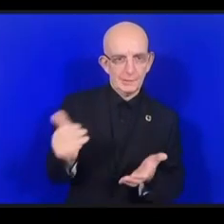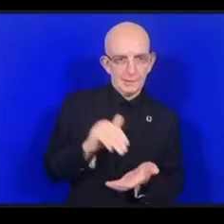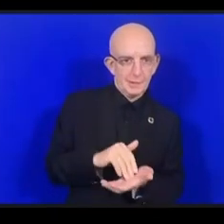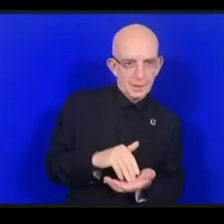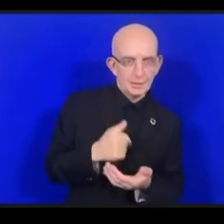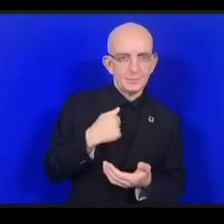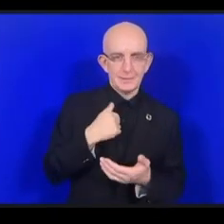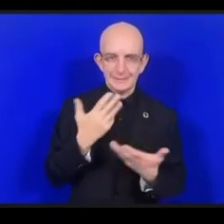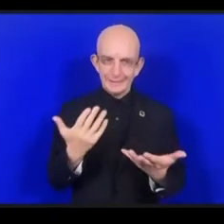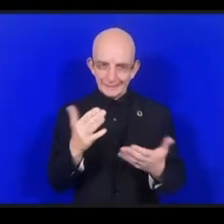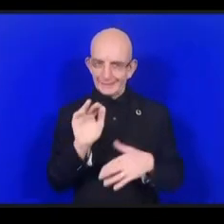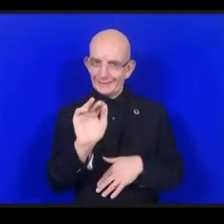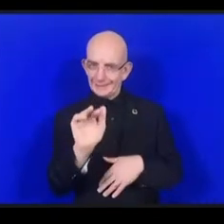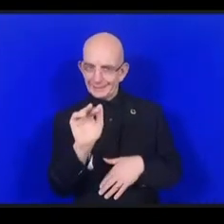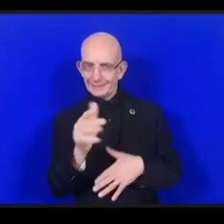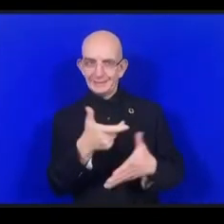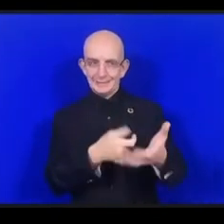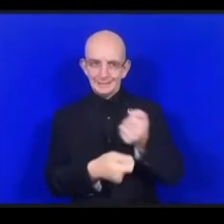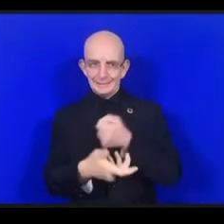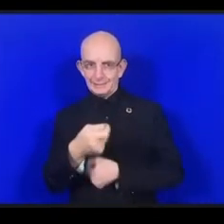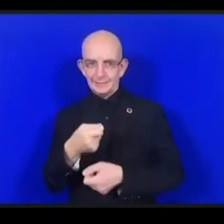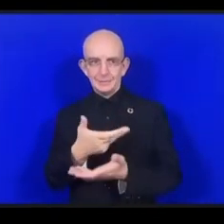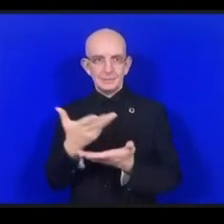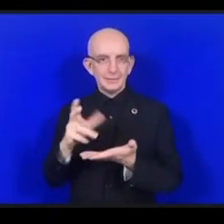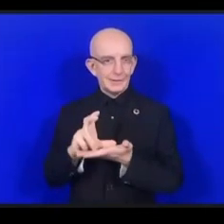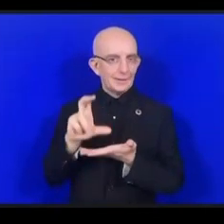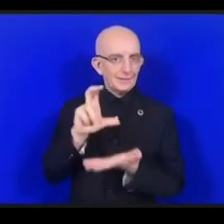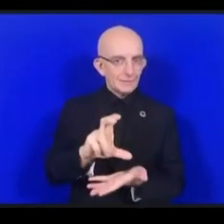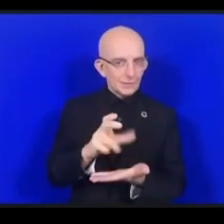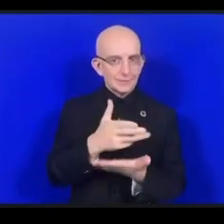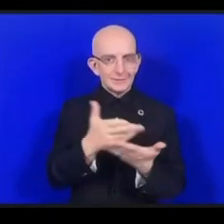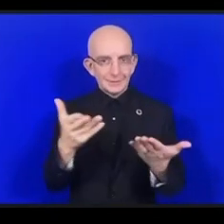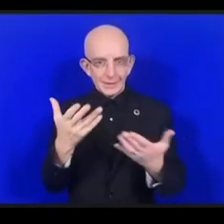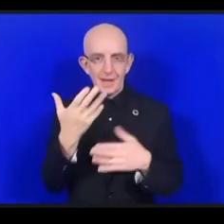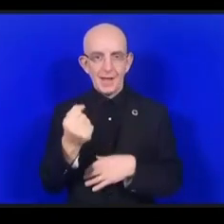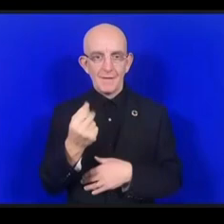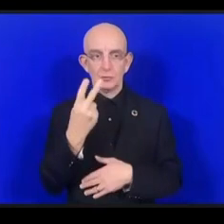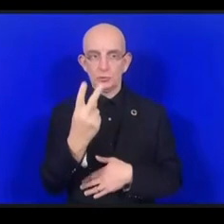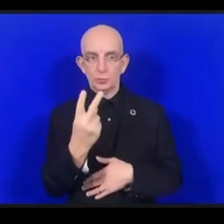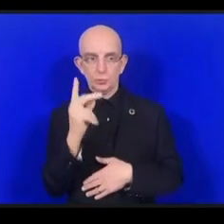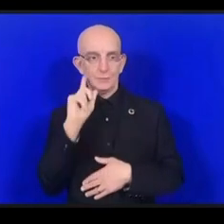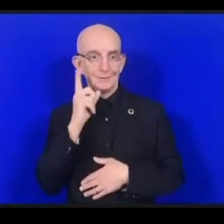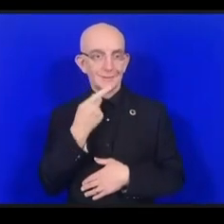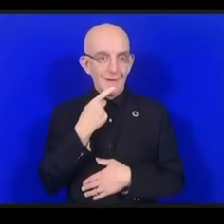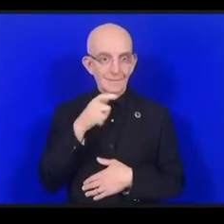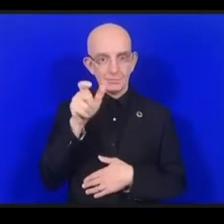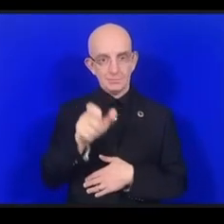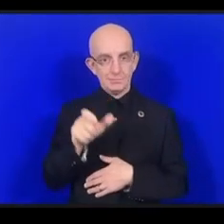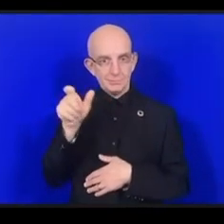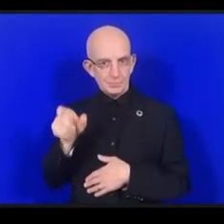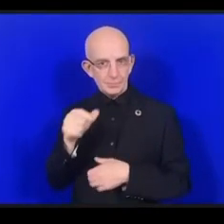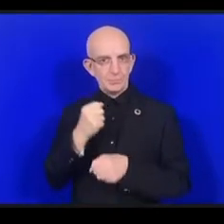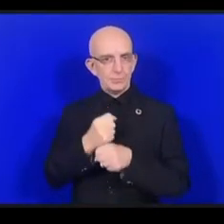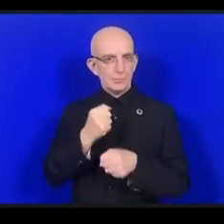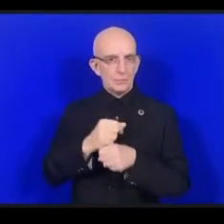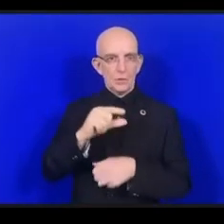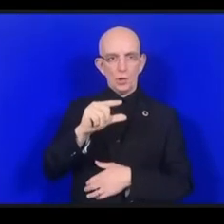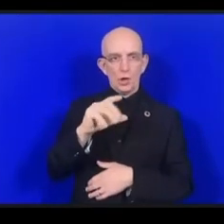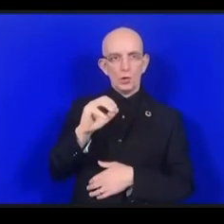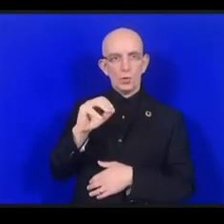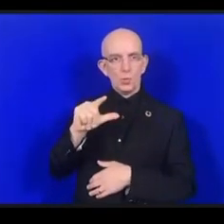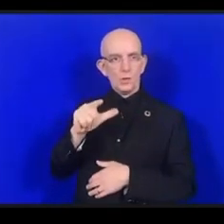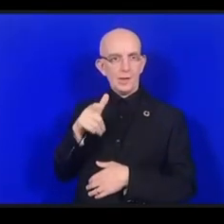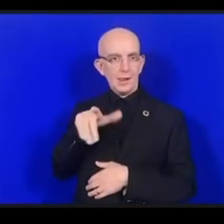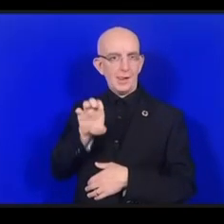hay dos responsables no oyentes O sordos que que tienen un dispositivo que